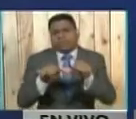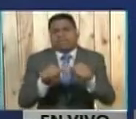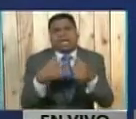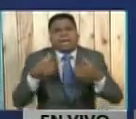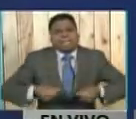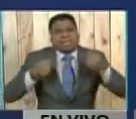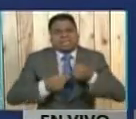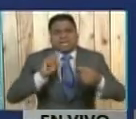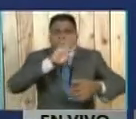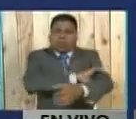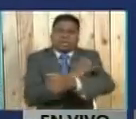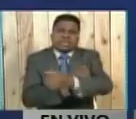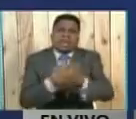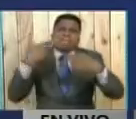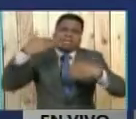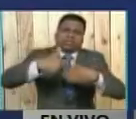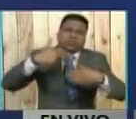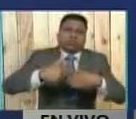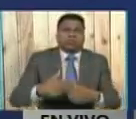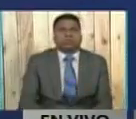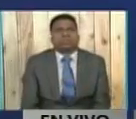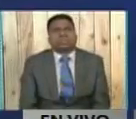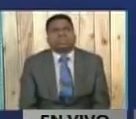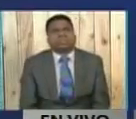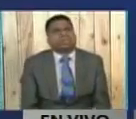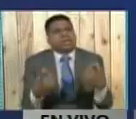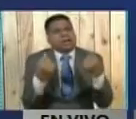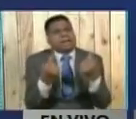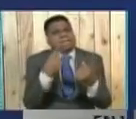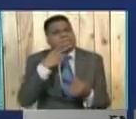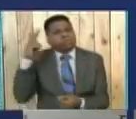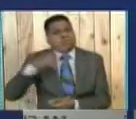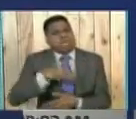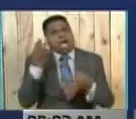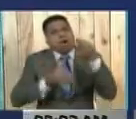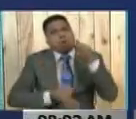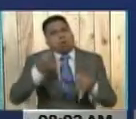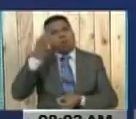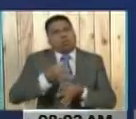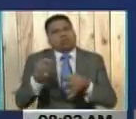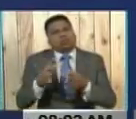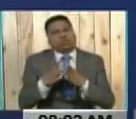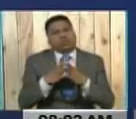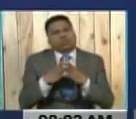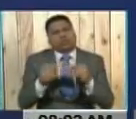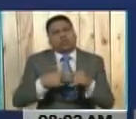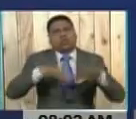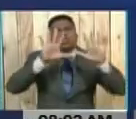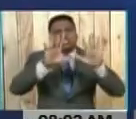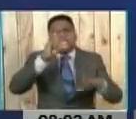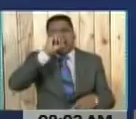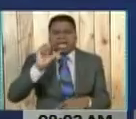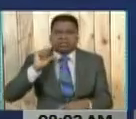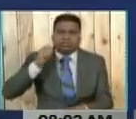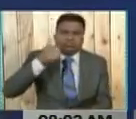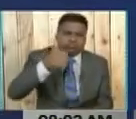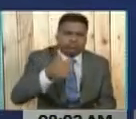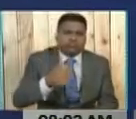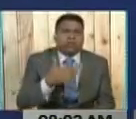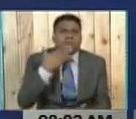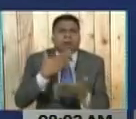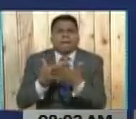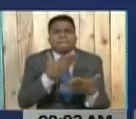mercado energético petrolero, para precios realistas y justos, de un ciclo de 10 años, y así lo vamos a proponer en las jornadas